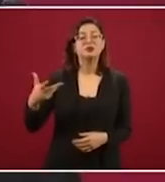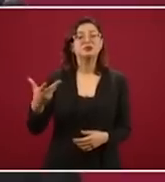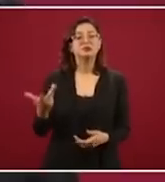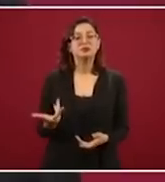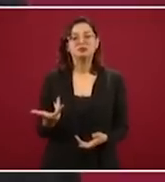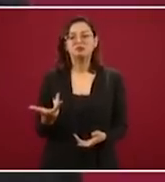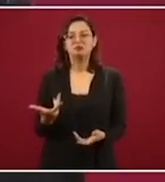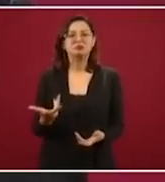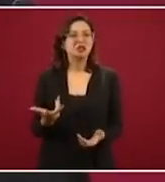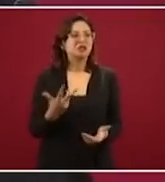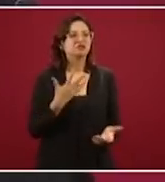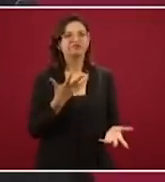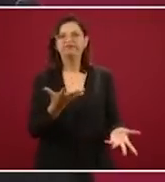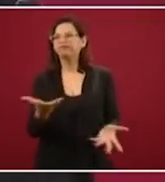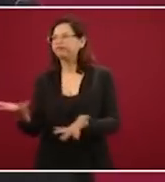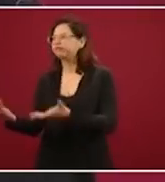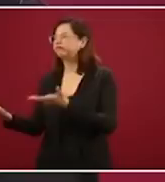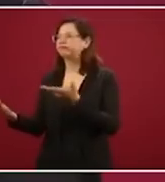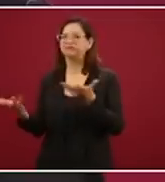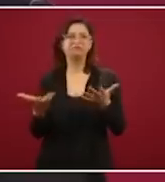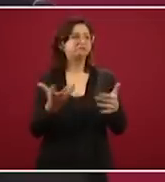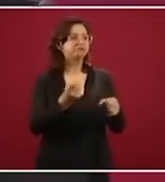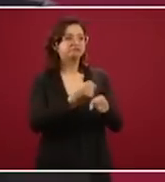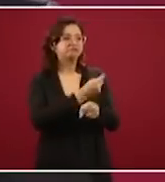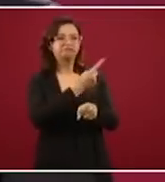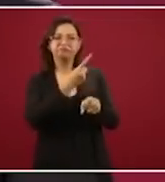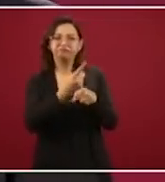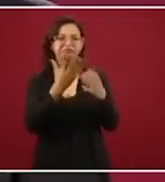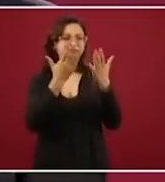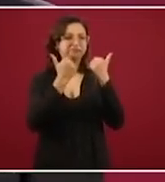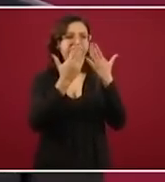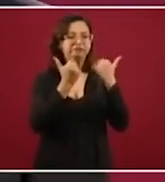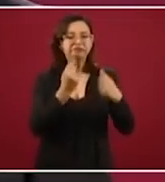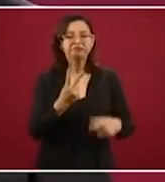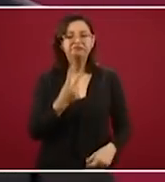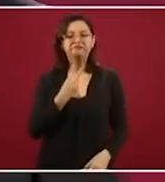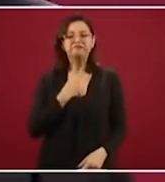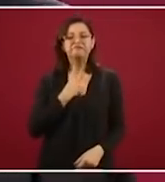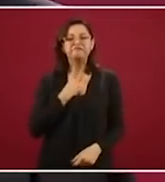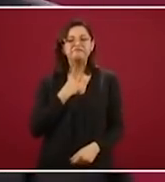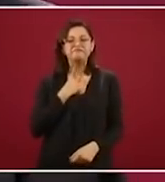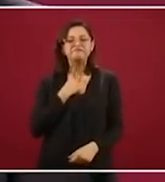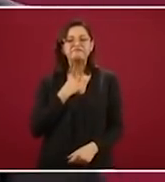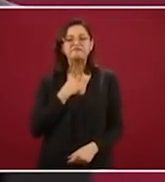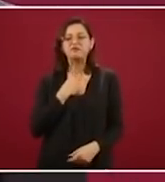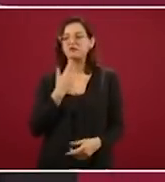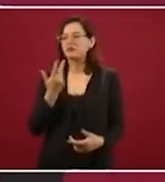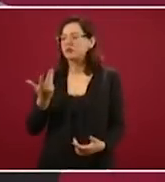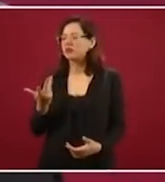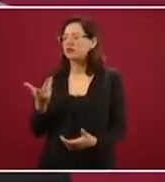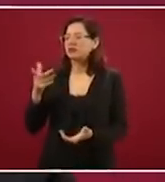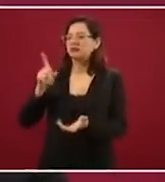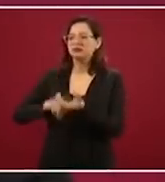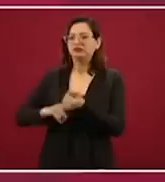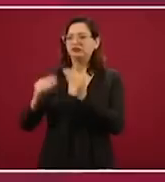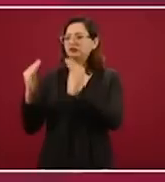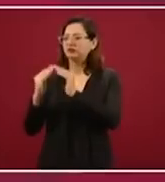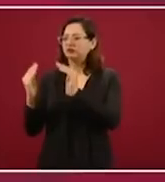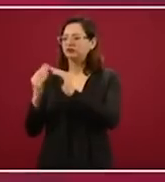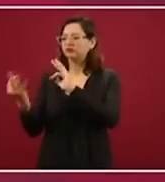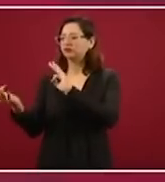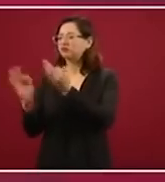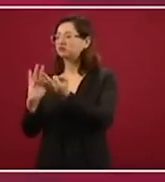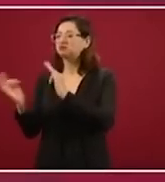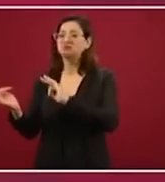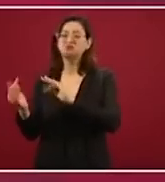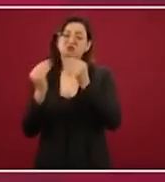no tenían otras opciones en sus colonias, en sus barrios, más que